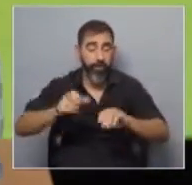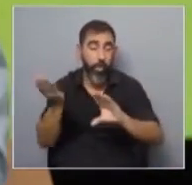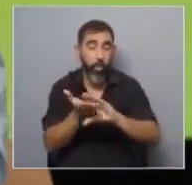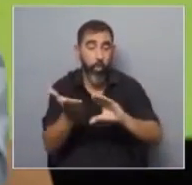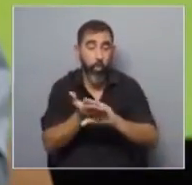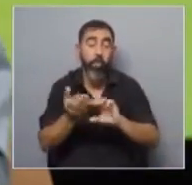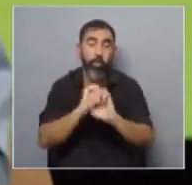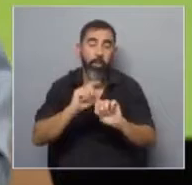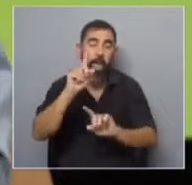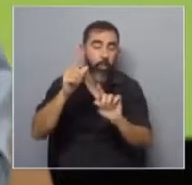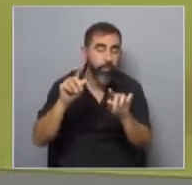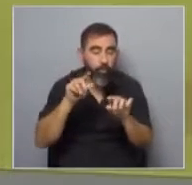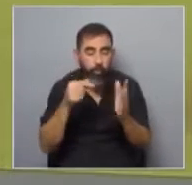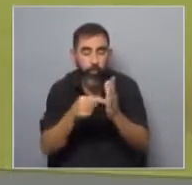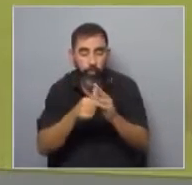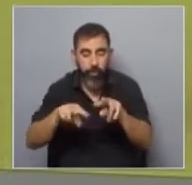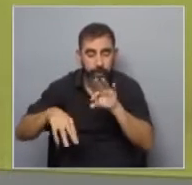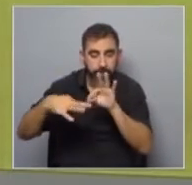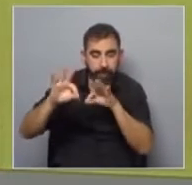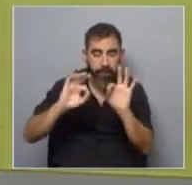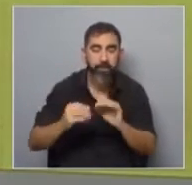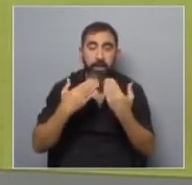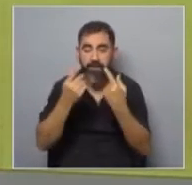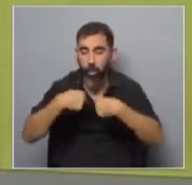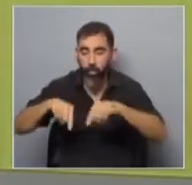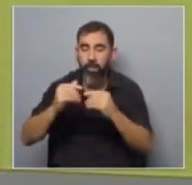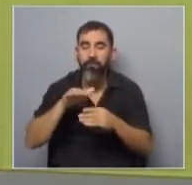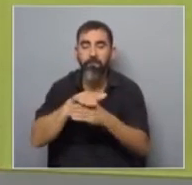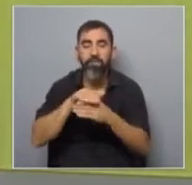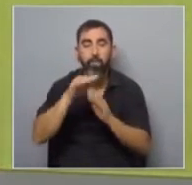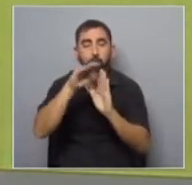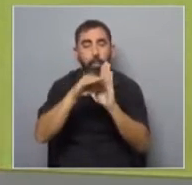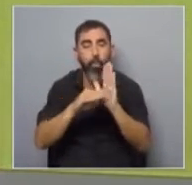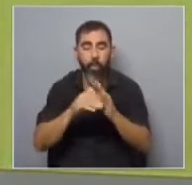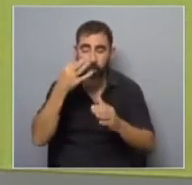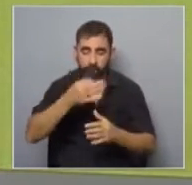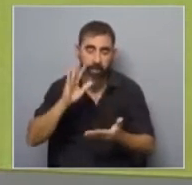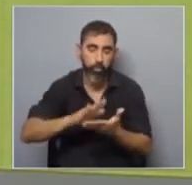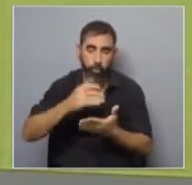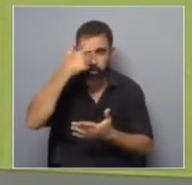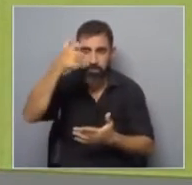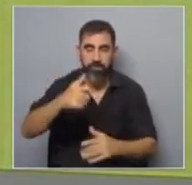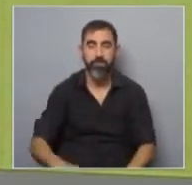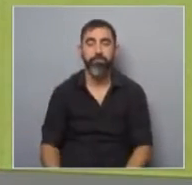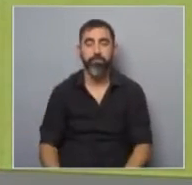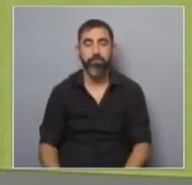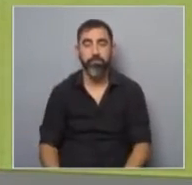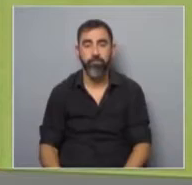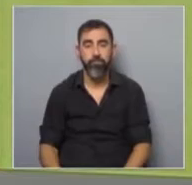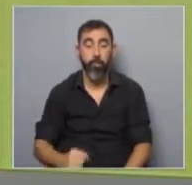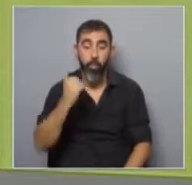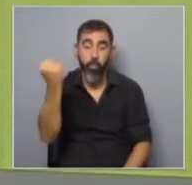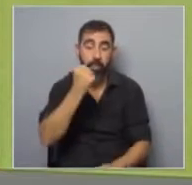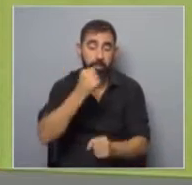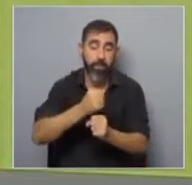tal vez nos podamos detener en algunos de ellos con más detalles. Muchísimas gracias a ustedes y felicitaciones siempre por esta labor tan importante